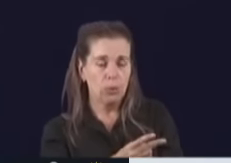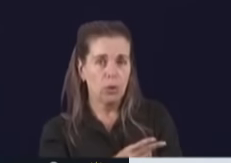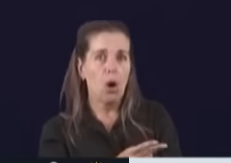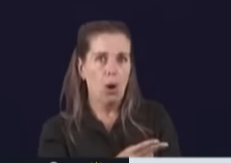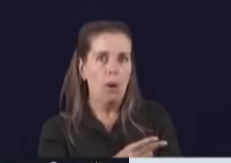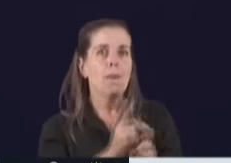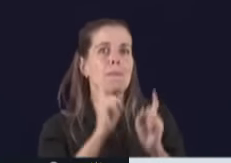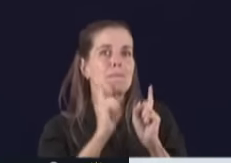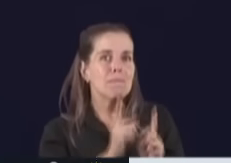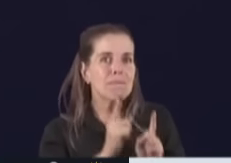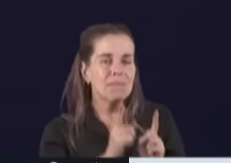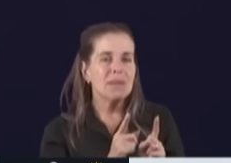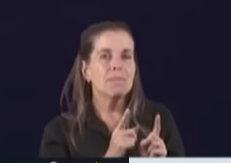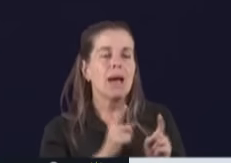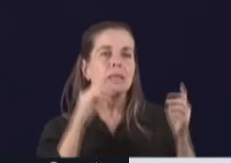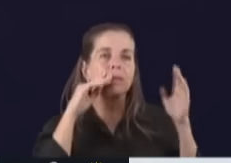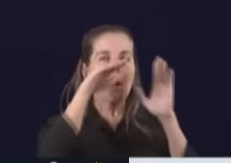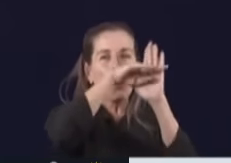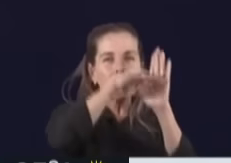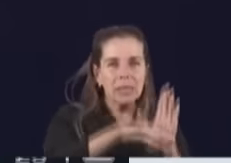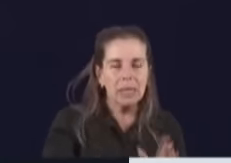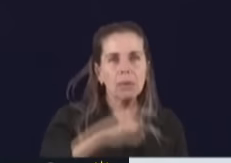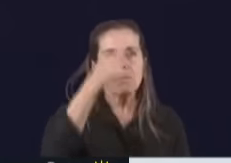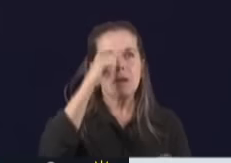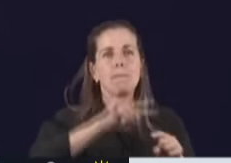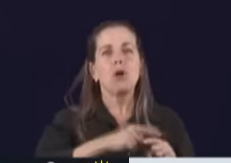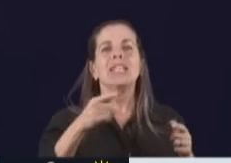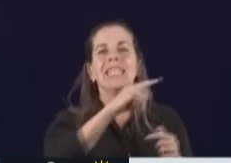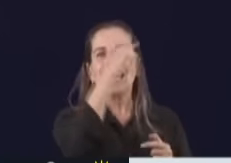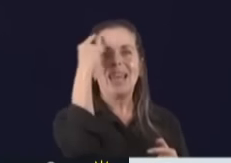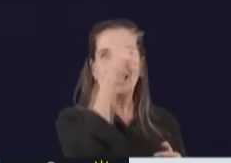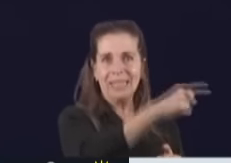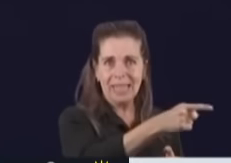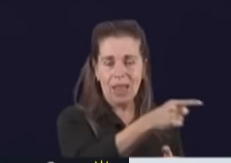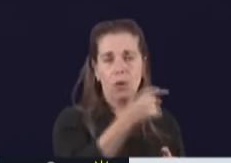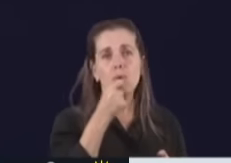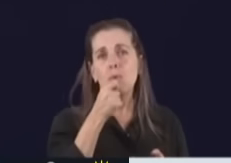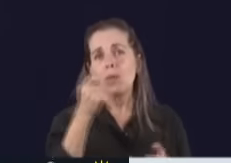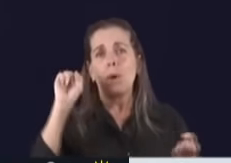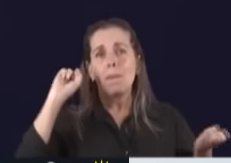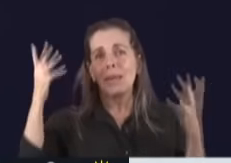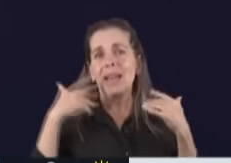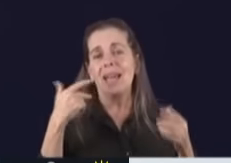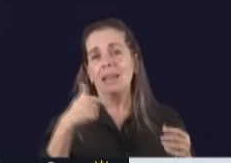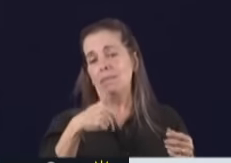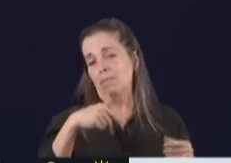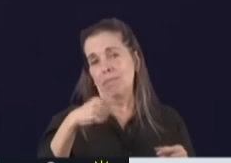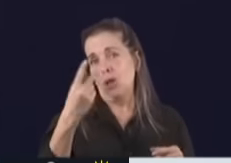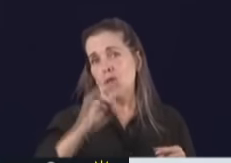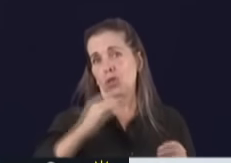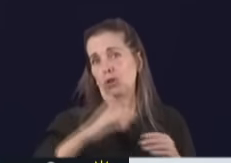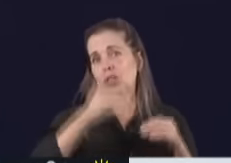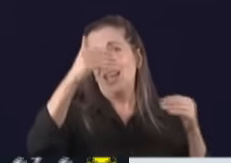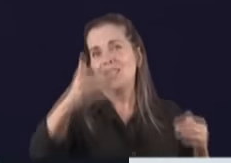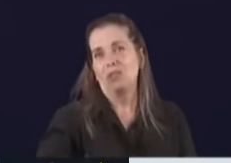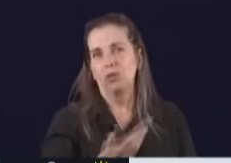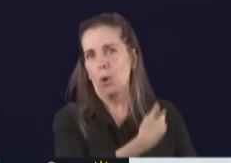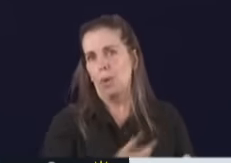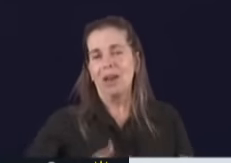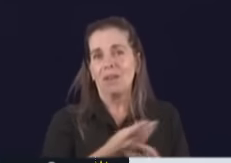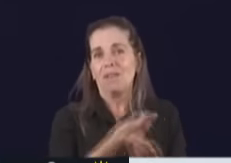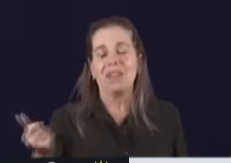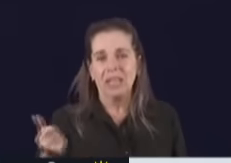que hemos implementado en políticas de Estado que perduren más allá de nuestro gobierno. Esto es, precisamente, lo que buscamos